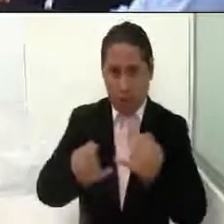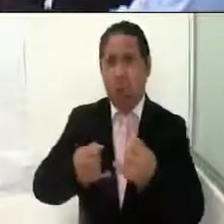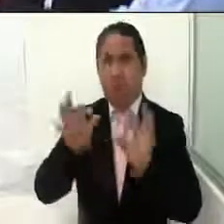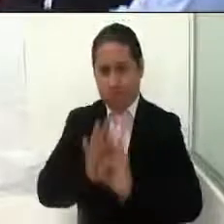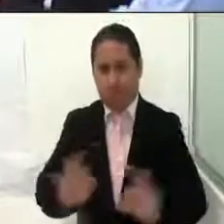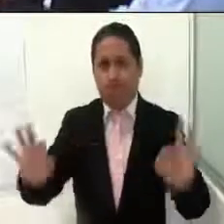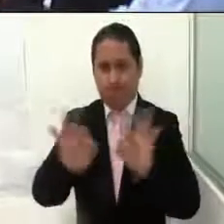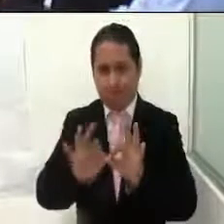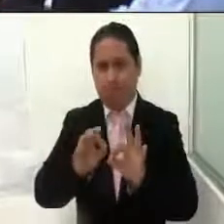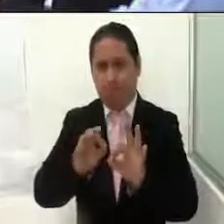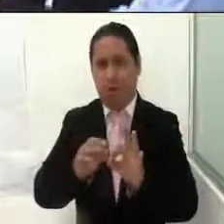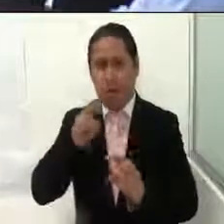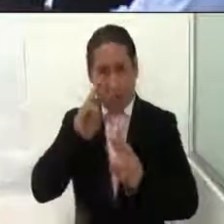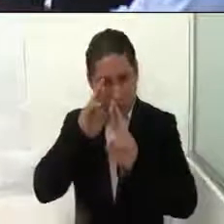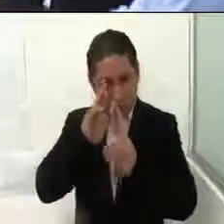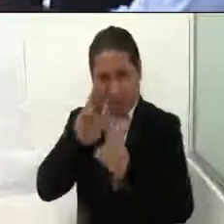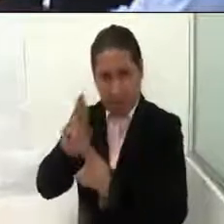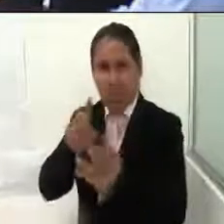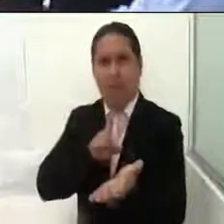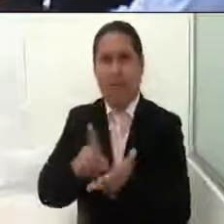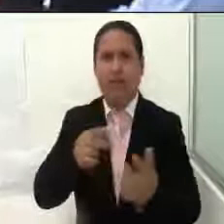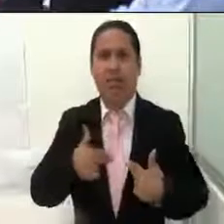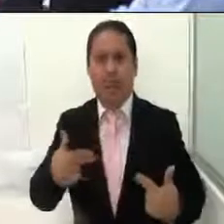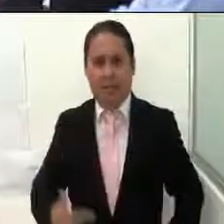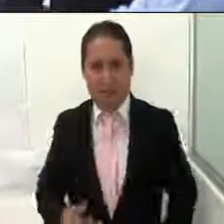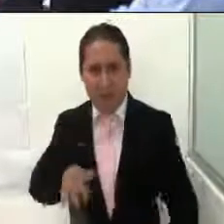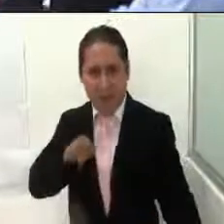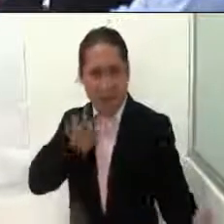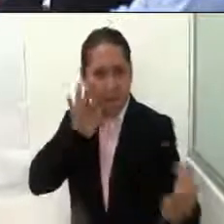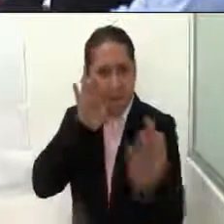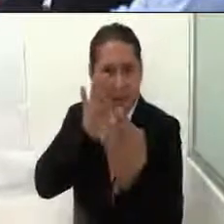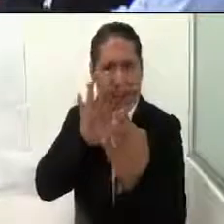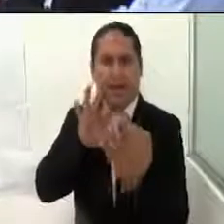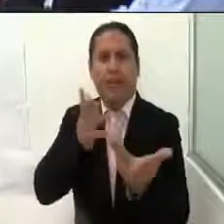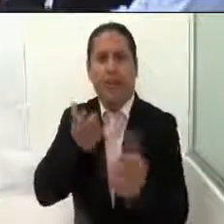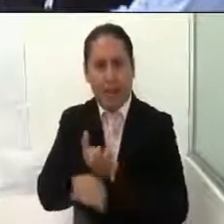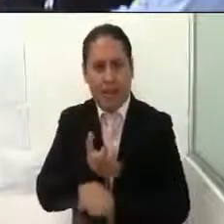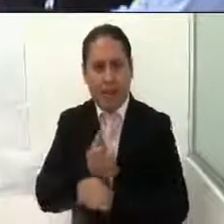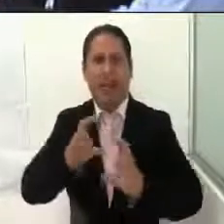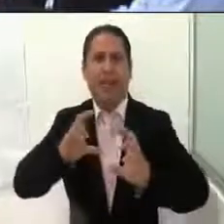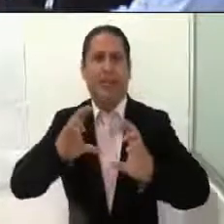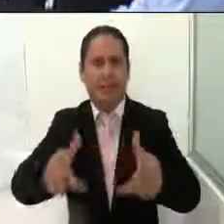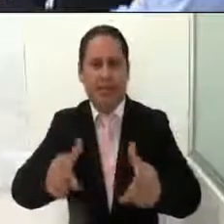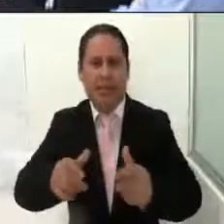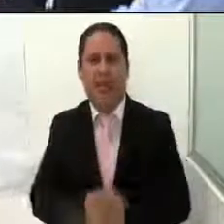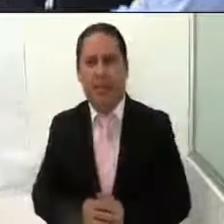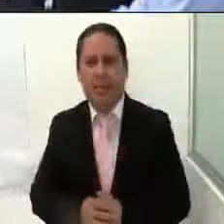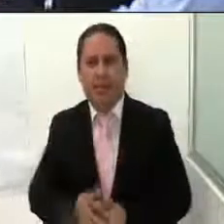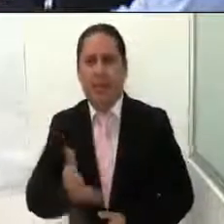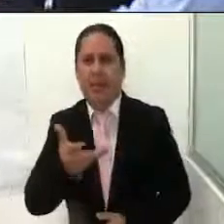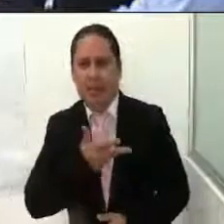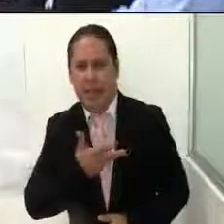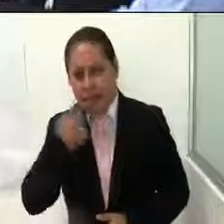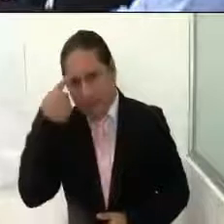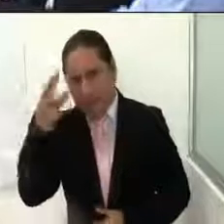garantizar el respeto a los derechos humanos frente a los actos del estado que tiene encomendados para cumplir